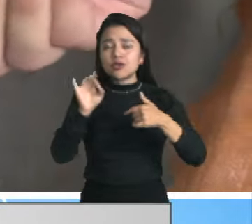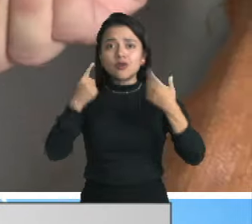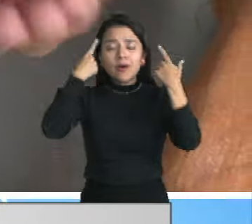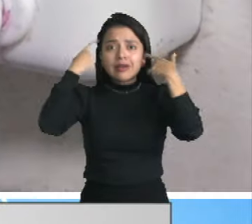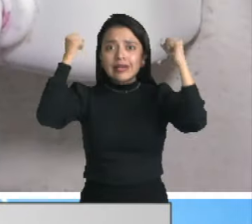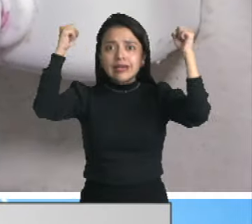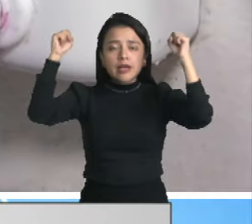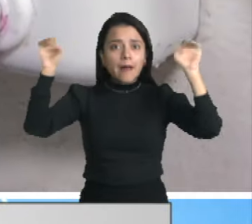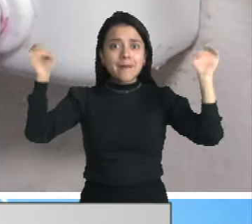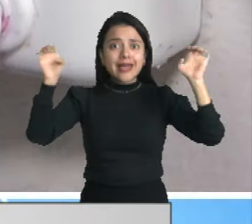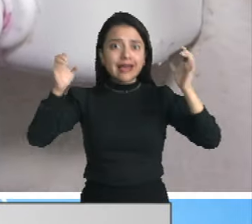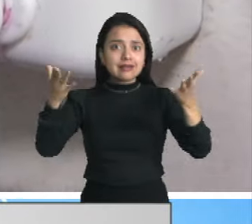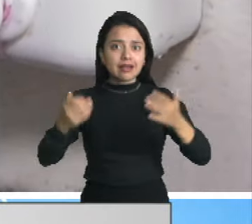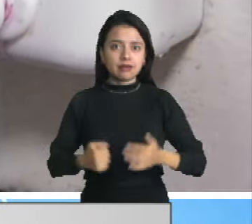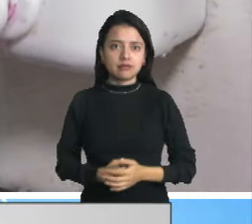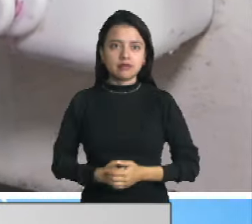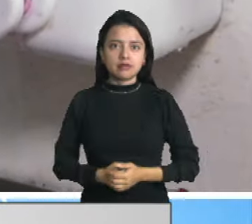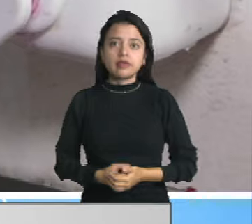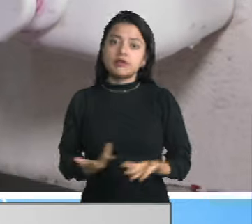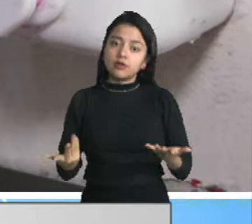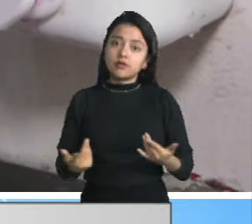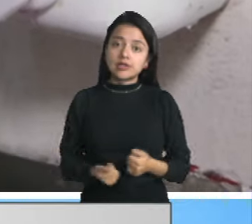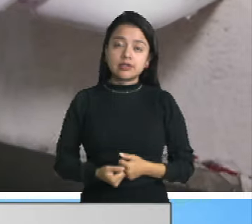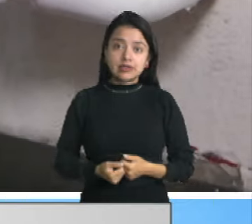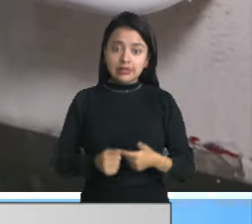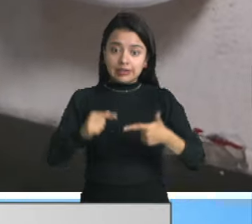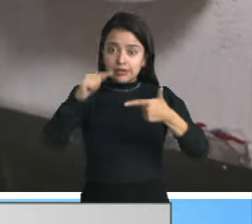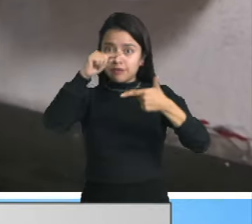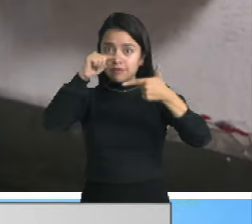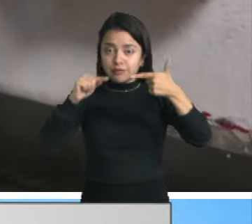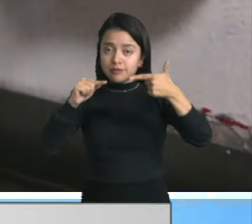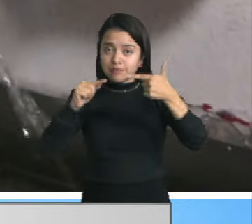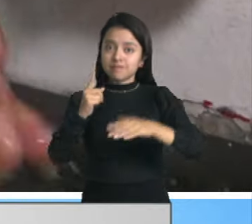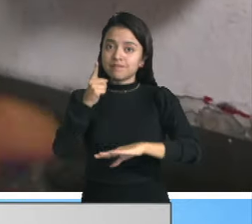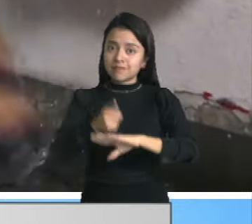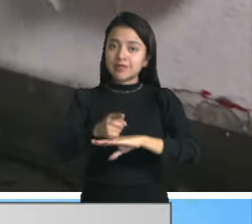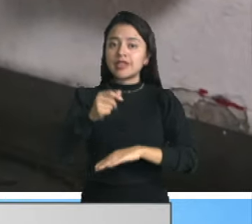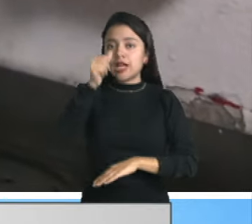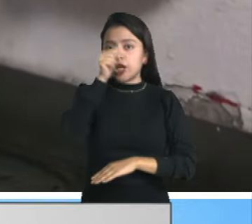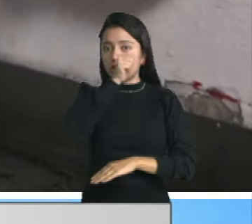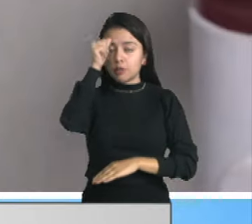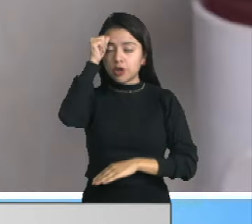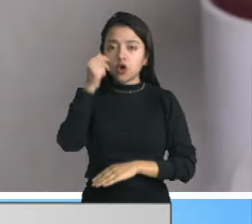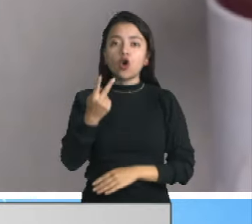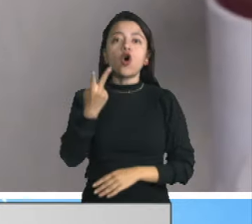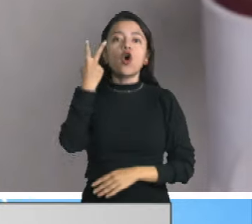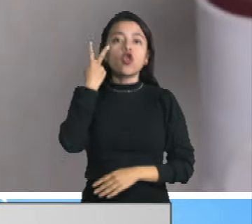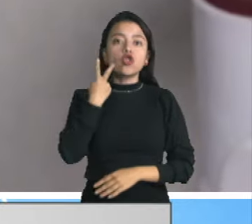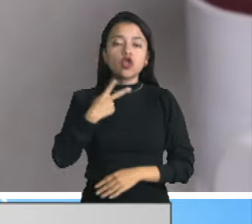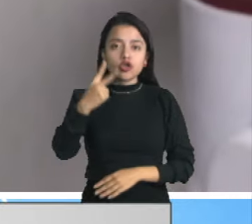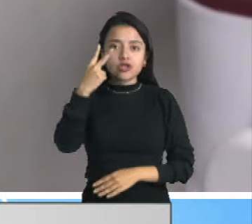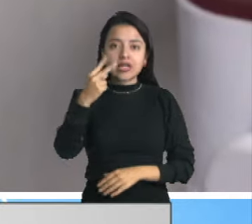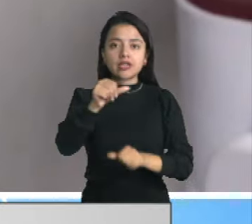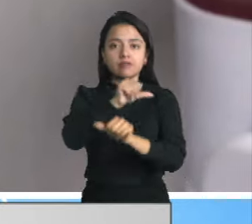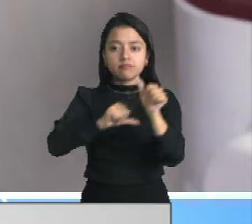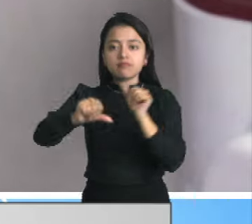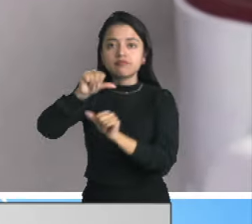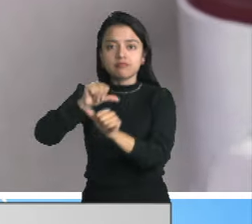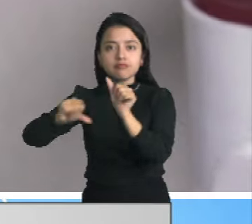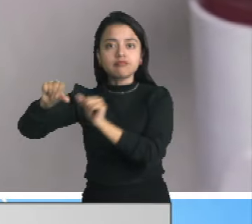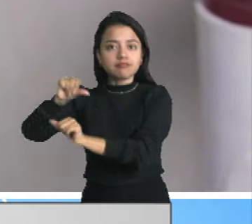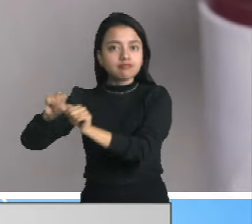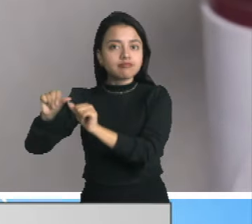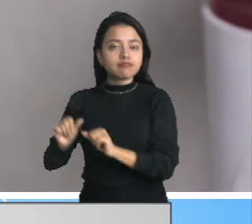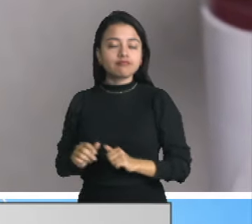seguramente el racionamiento, que vuelve a ser diario a partir de este domingo, se volvería cada dos días. Escuchemos la explicación de la gerente de la empresa de acueducto